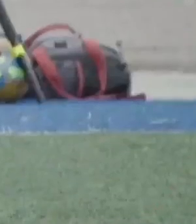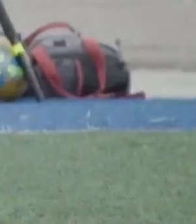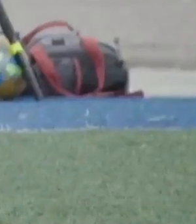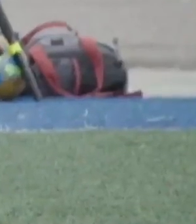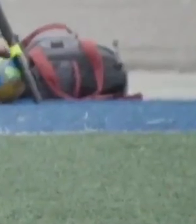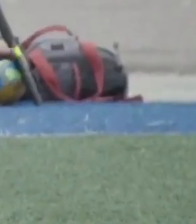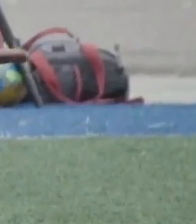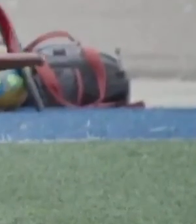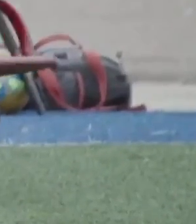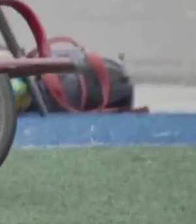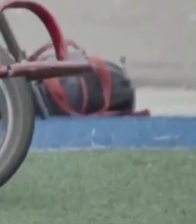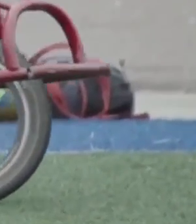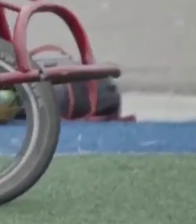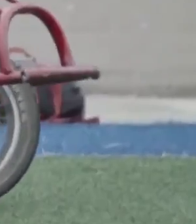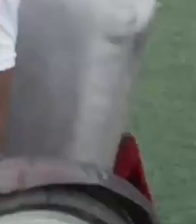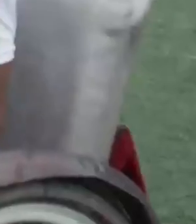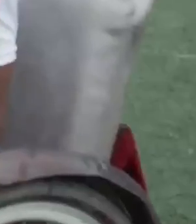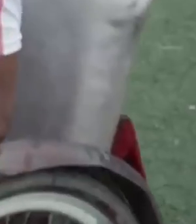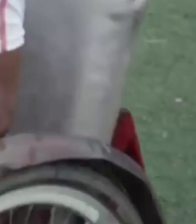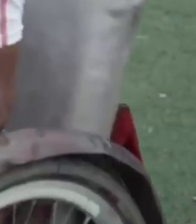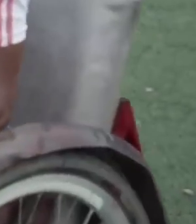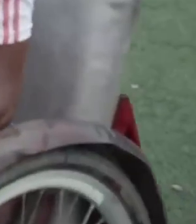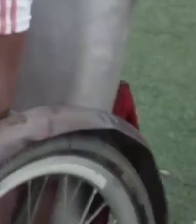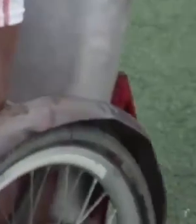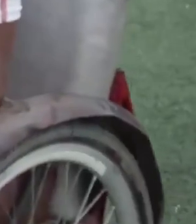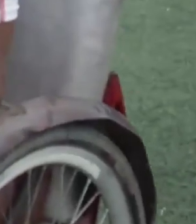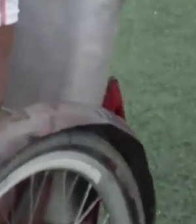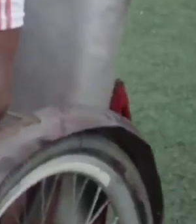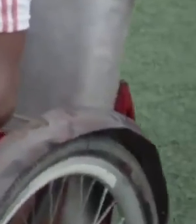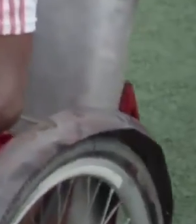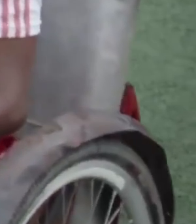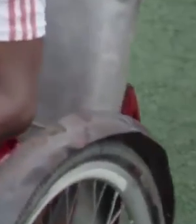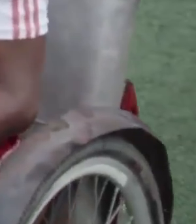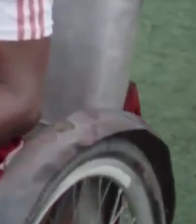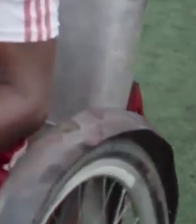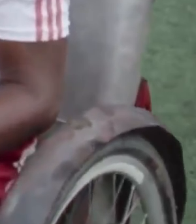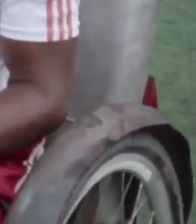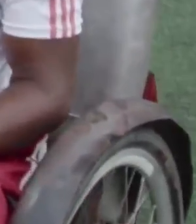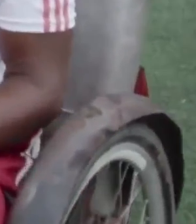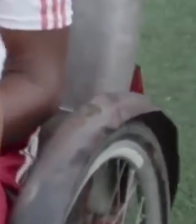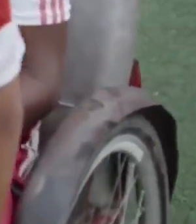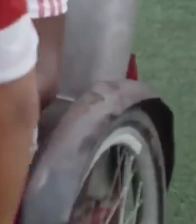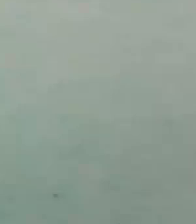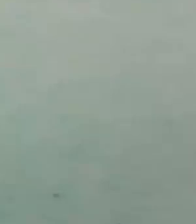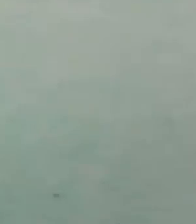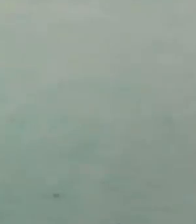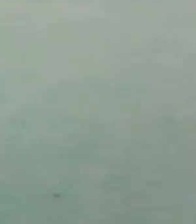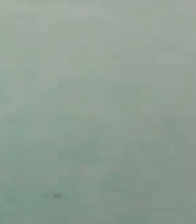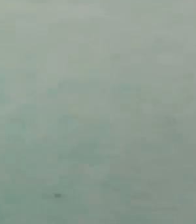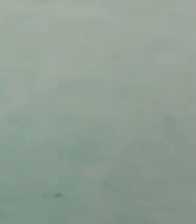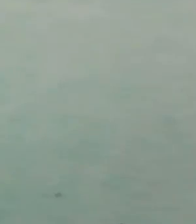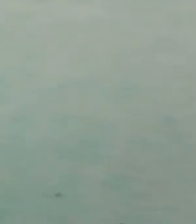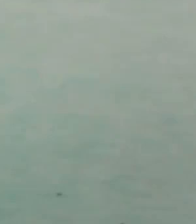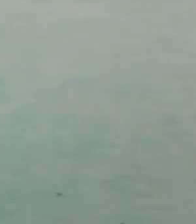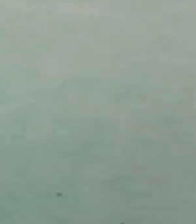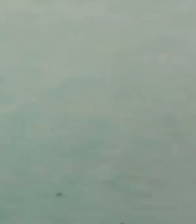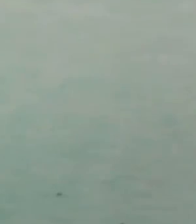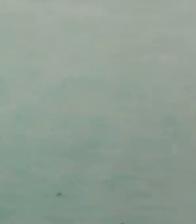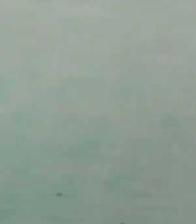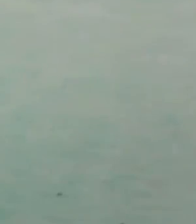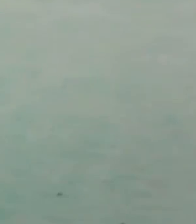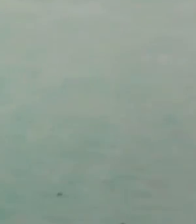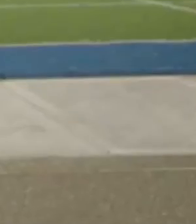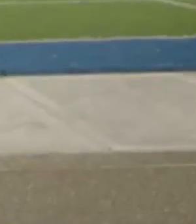familia. Nosotros como entrenadores, nosotros necesitamos prácticamente ese apoyo para así